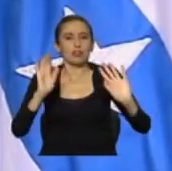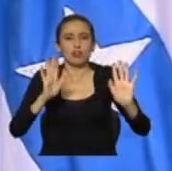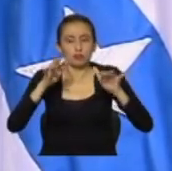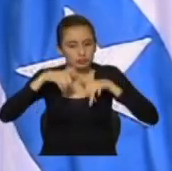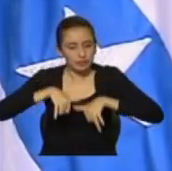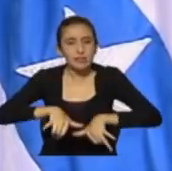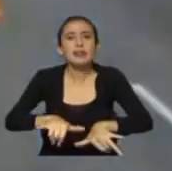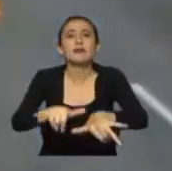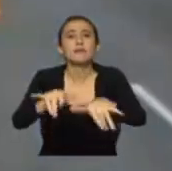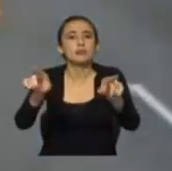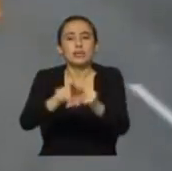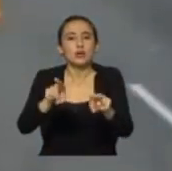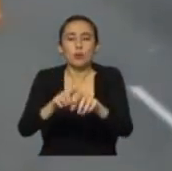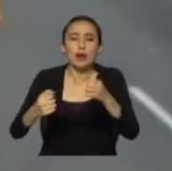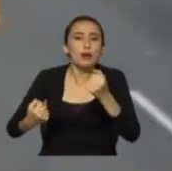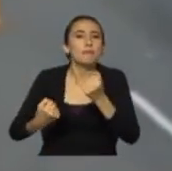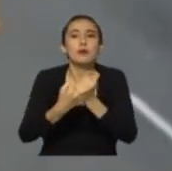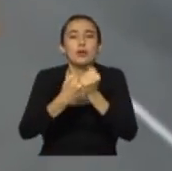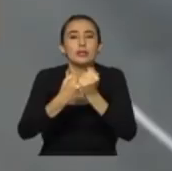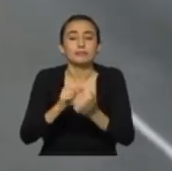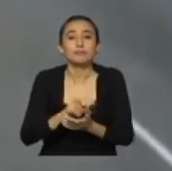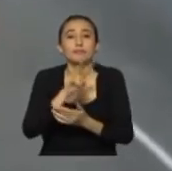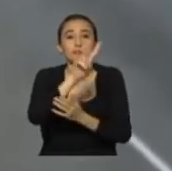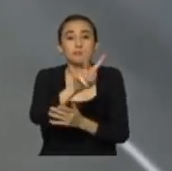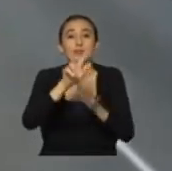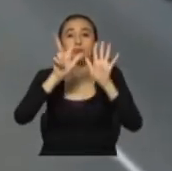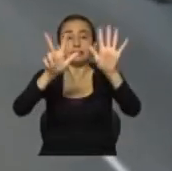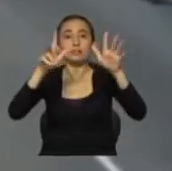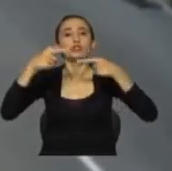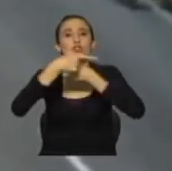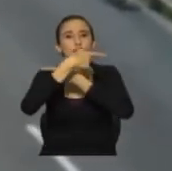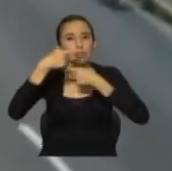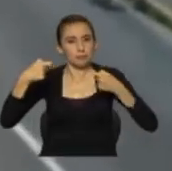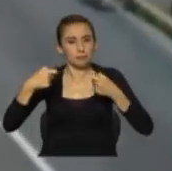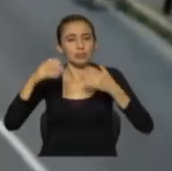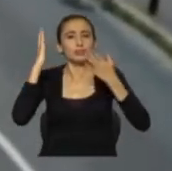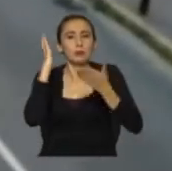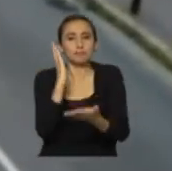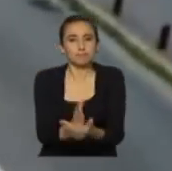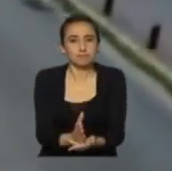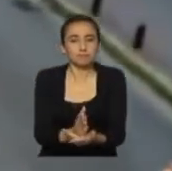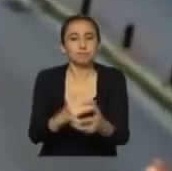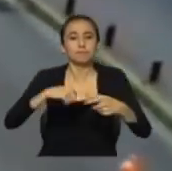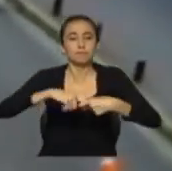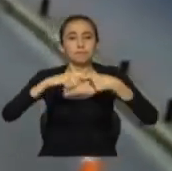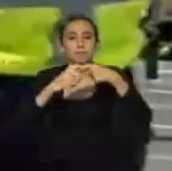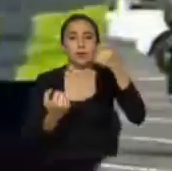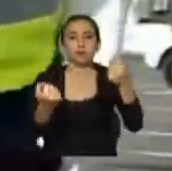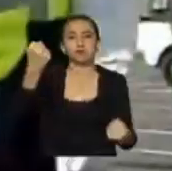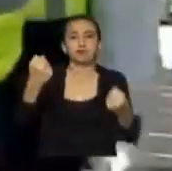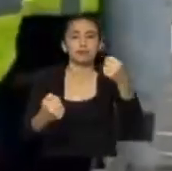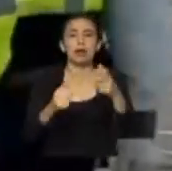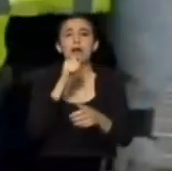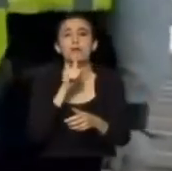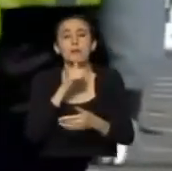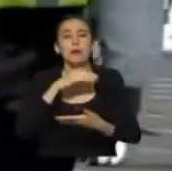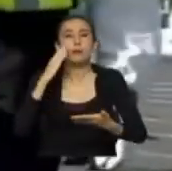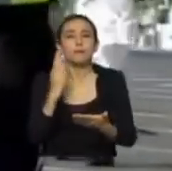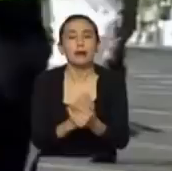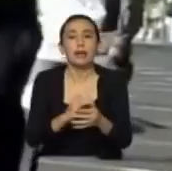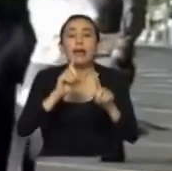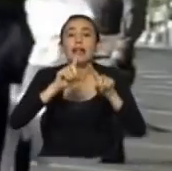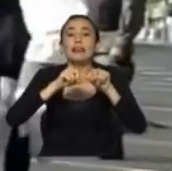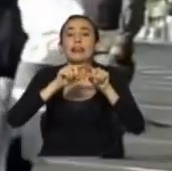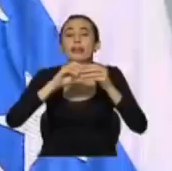del virus hemos ampliado desde el 28 de marzo la restricción de circulación de vehículos particulares de acuerdo el último